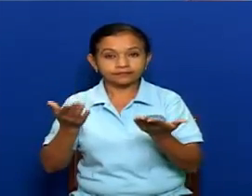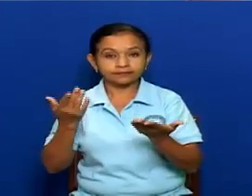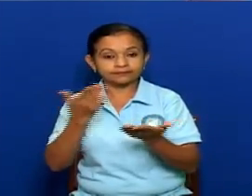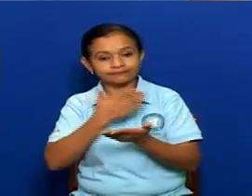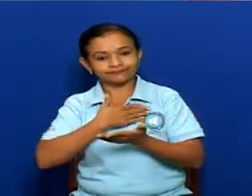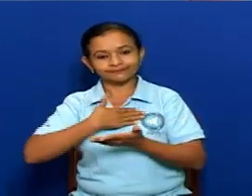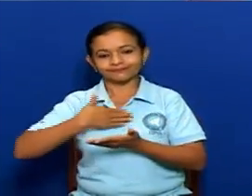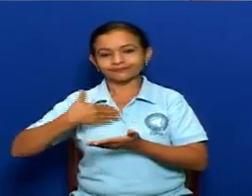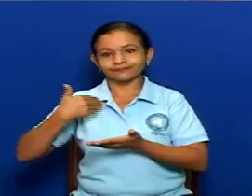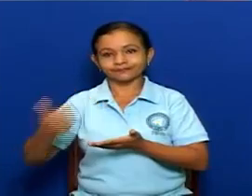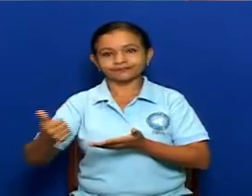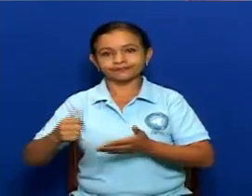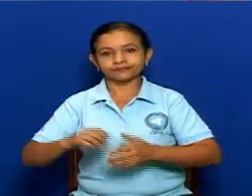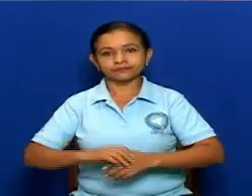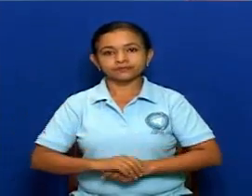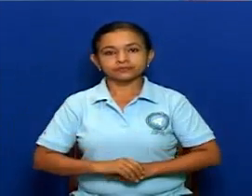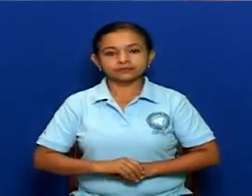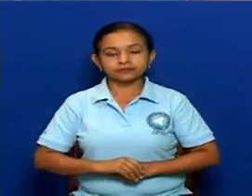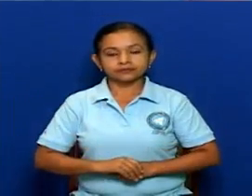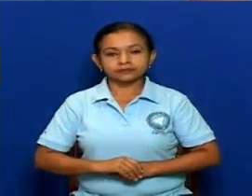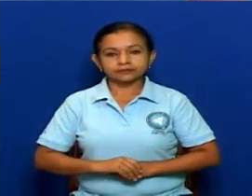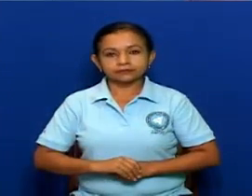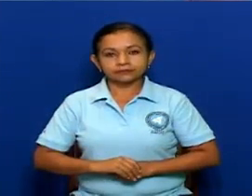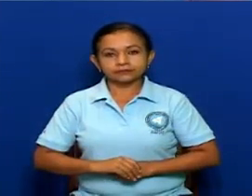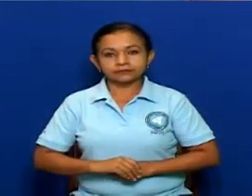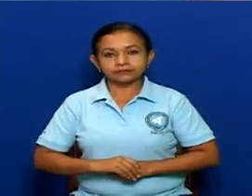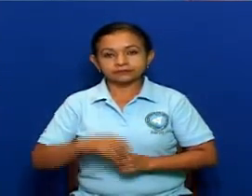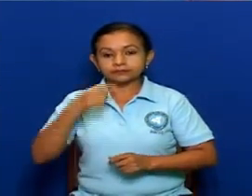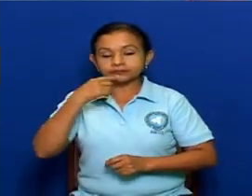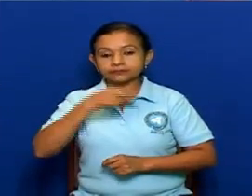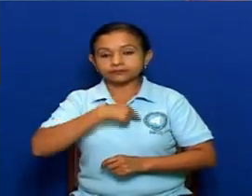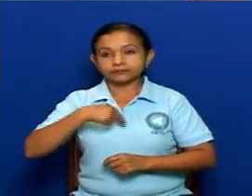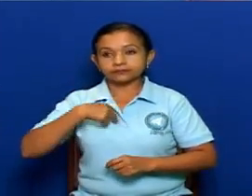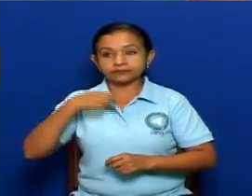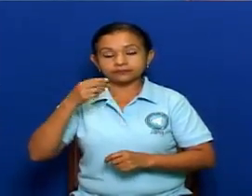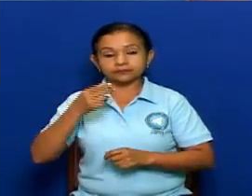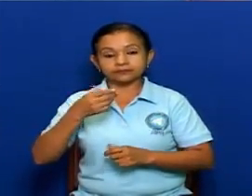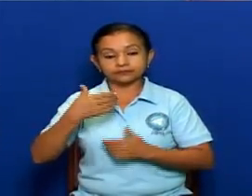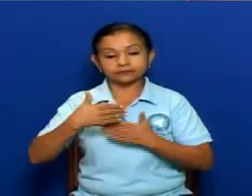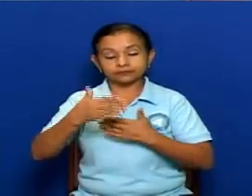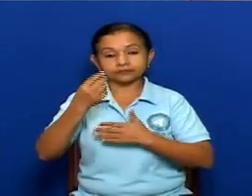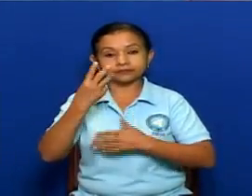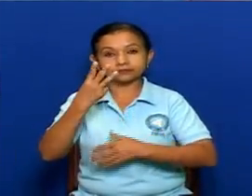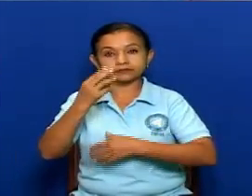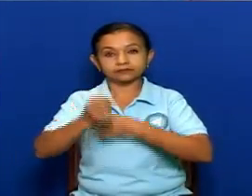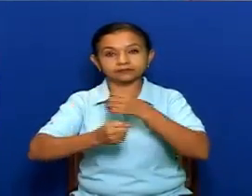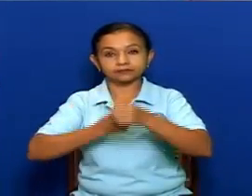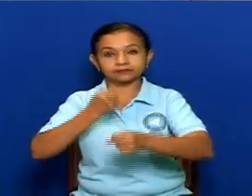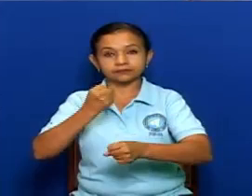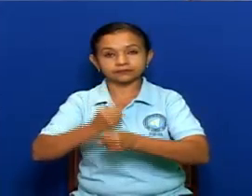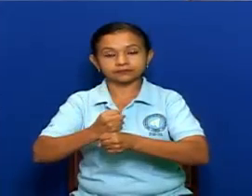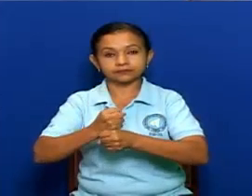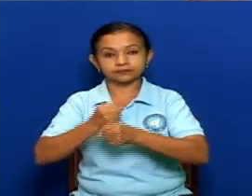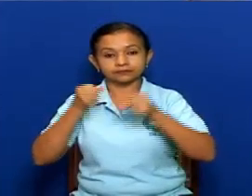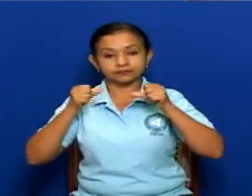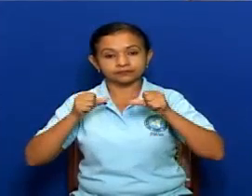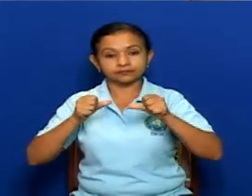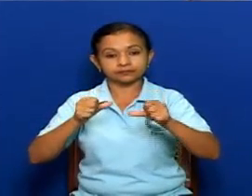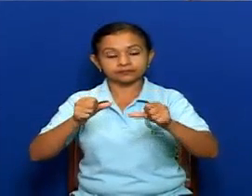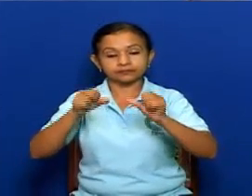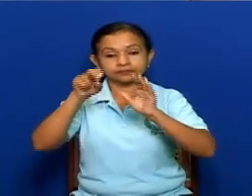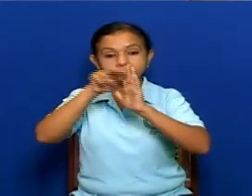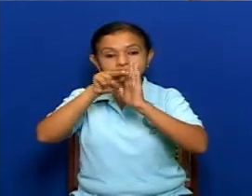mejores. Entonces, dentro del periodo de estos tres años, ha mantenido un alto